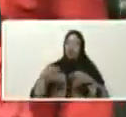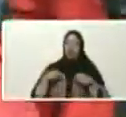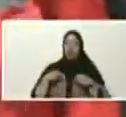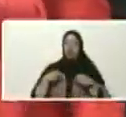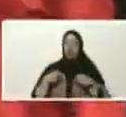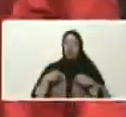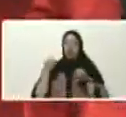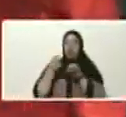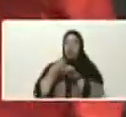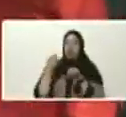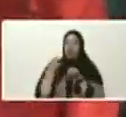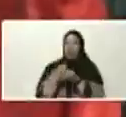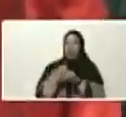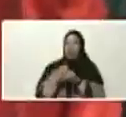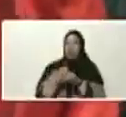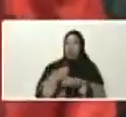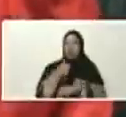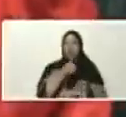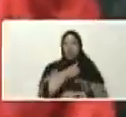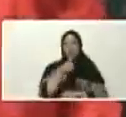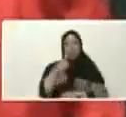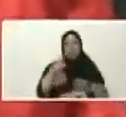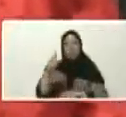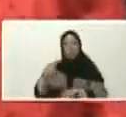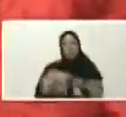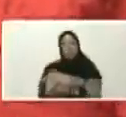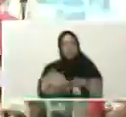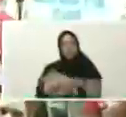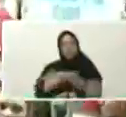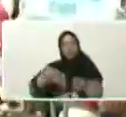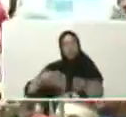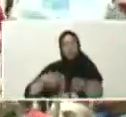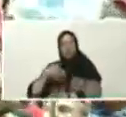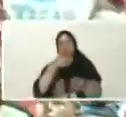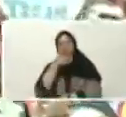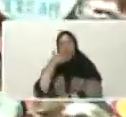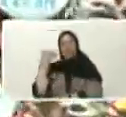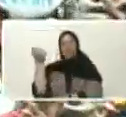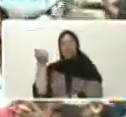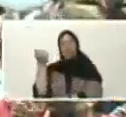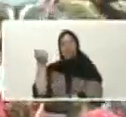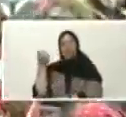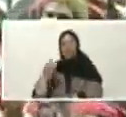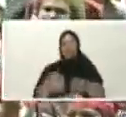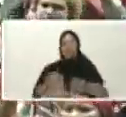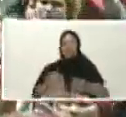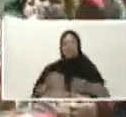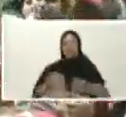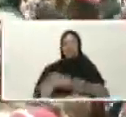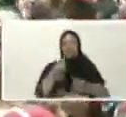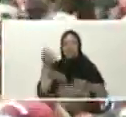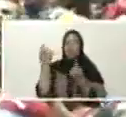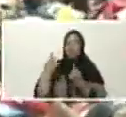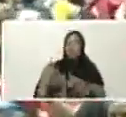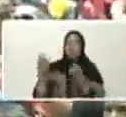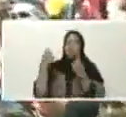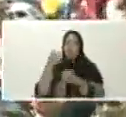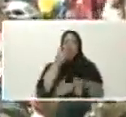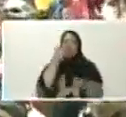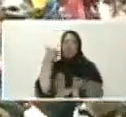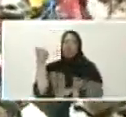manual. Cada día organizarnos mejor, cada día formarnos